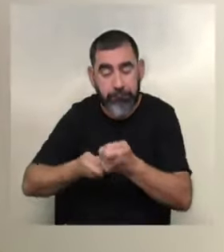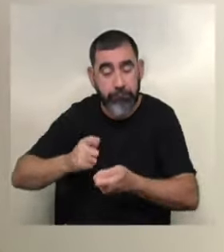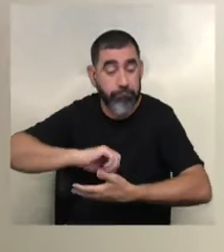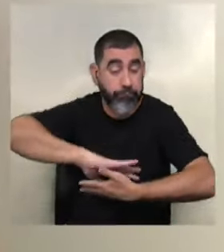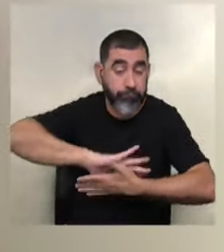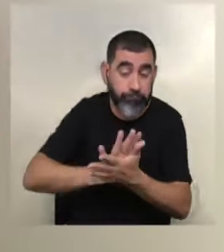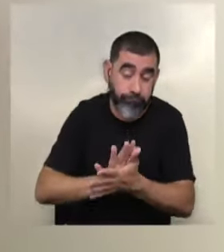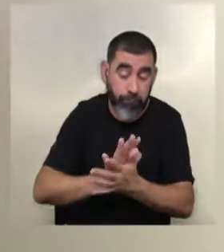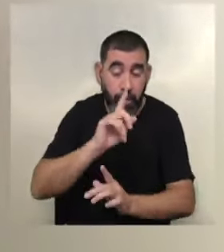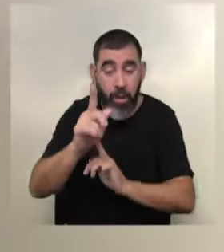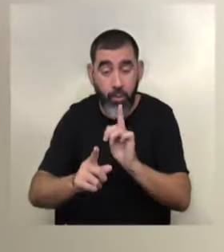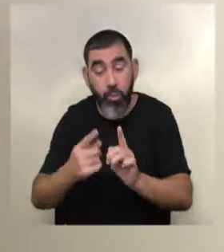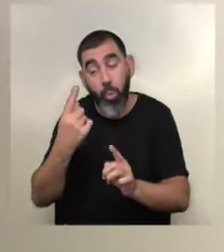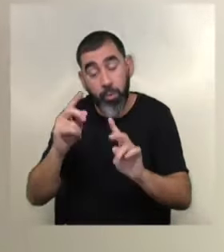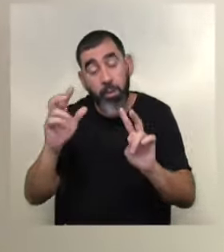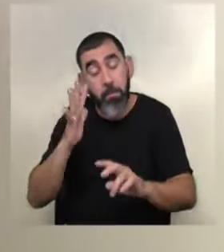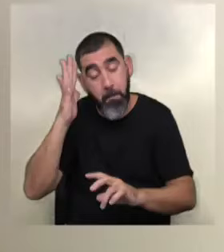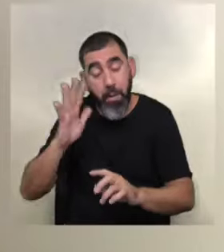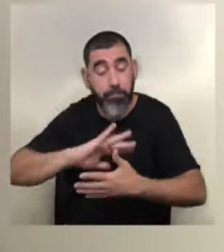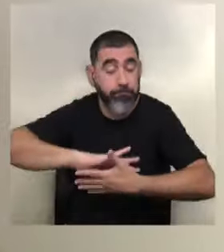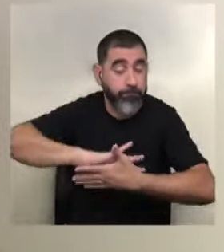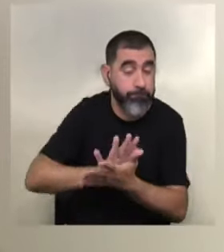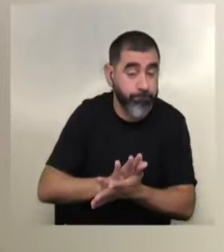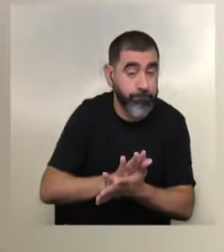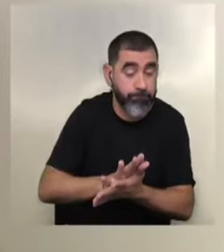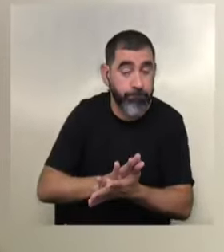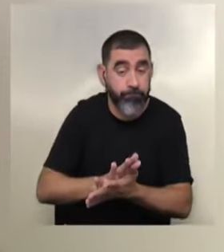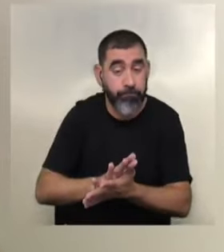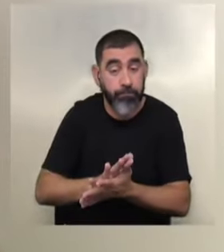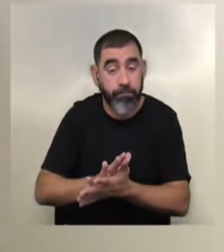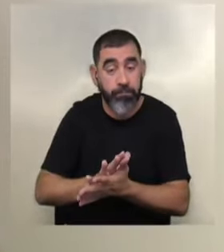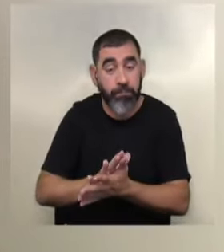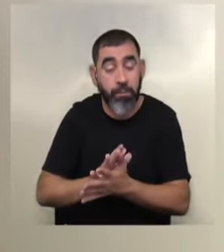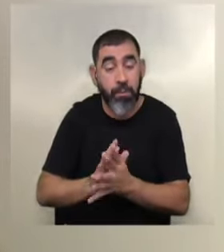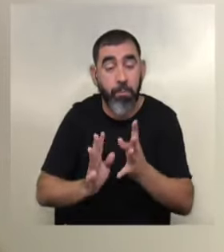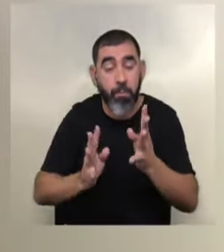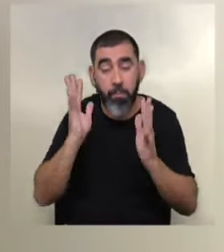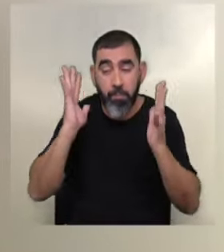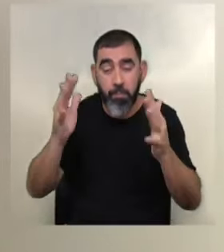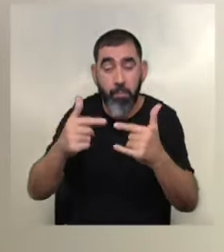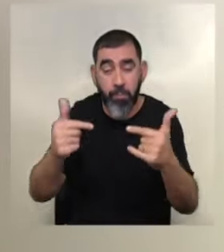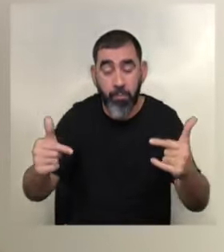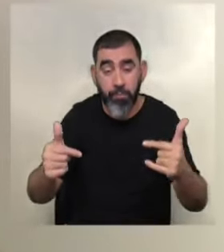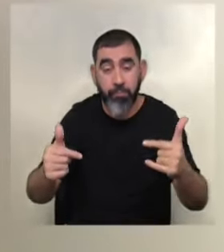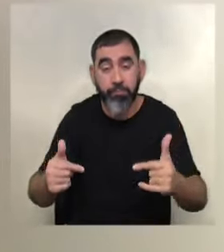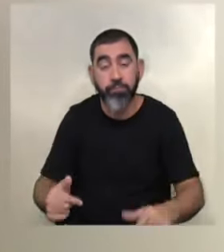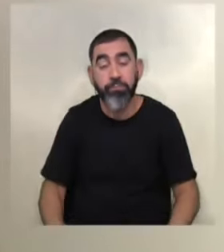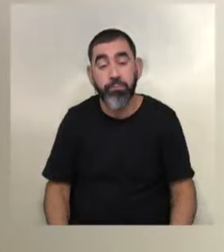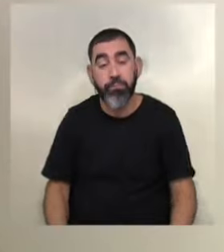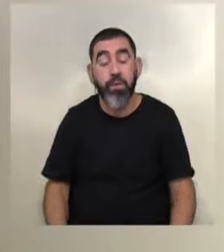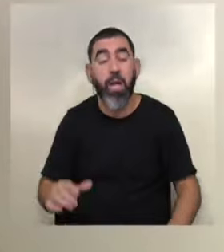o por lo menos esa es una de las hipótesis, de la fauna local, de la megafauna, claro, que habitaba estos